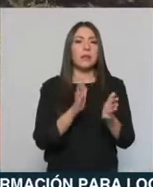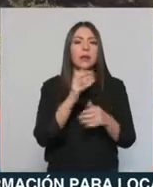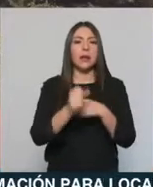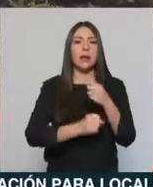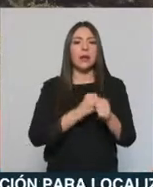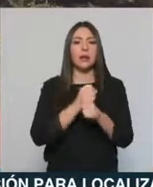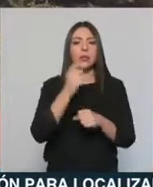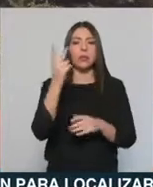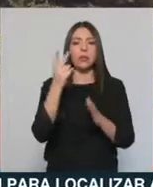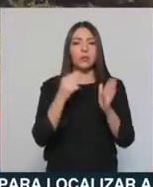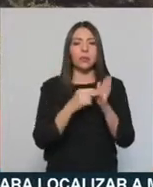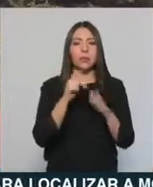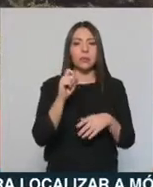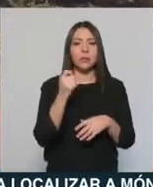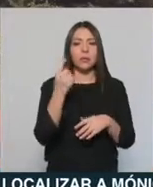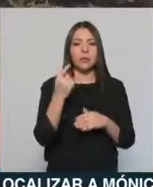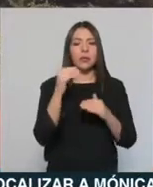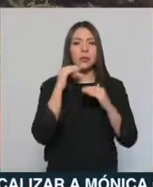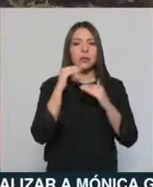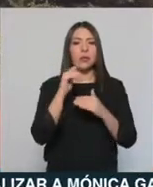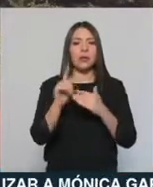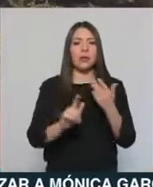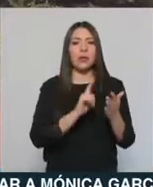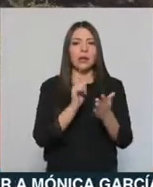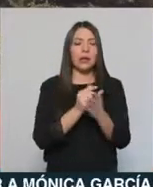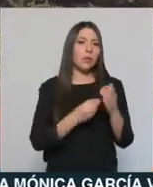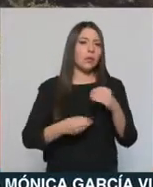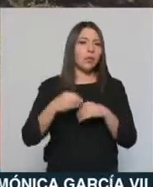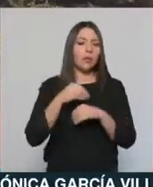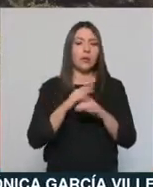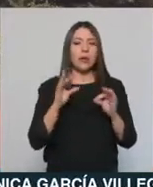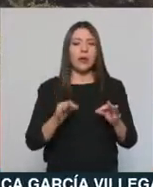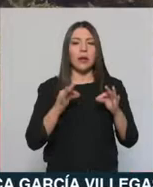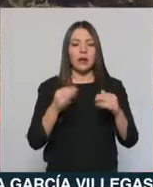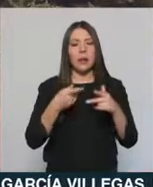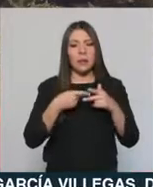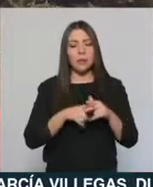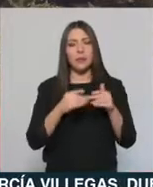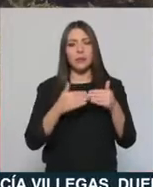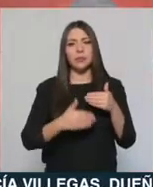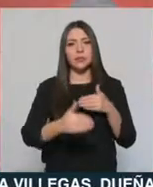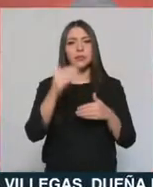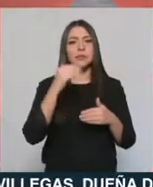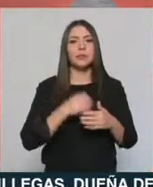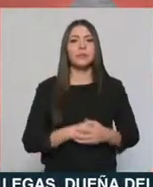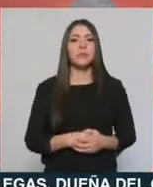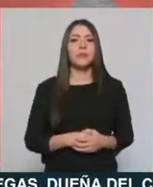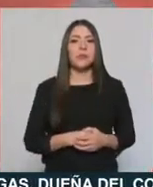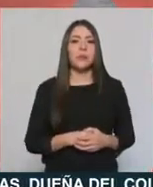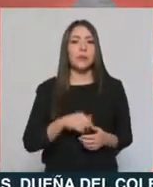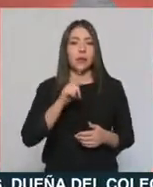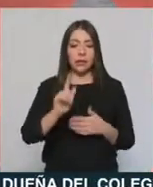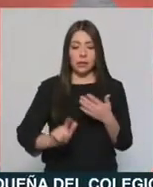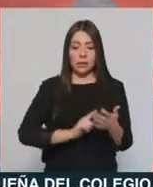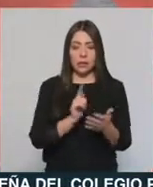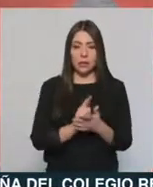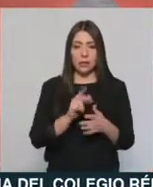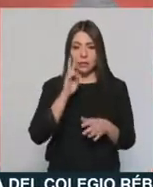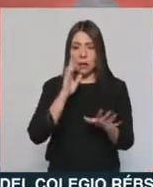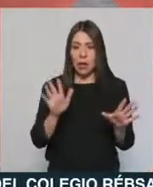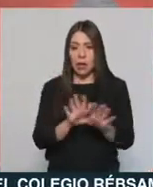pudiéramos empezar a ver como máximo que esta ley sea aplicada y puedan empezar a tener esos ¿Se esperan beneficios. cambios importantes en las leyes secundarias o realmente pasará casi